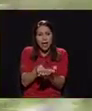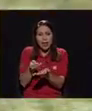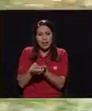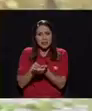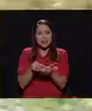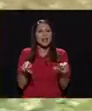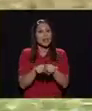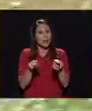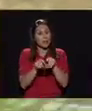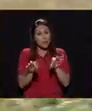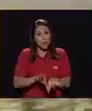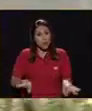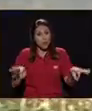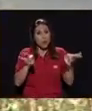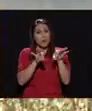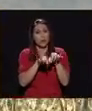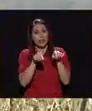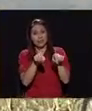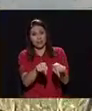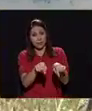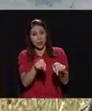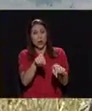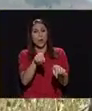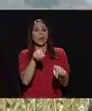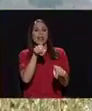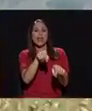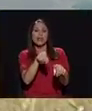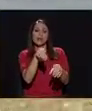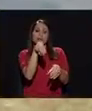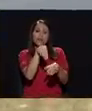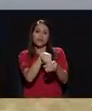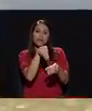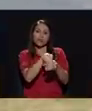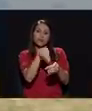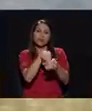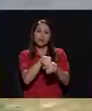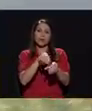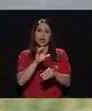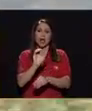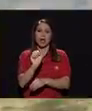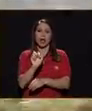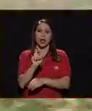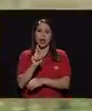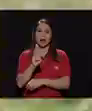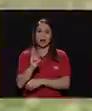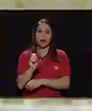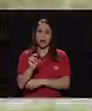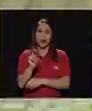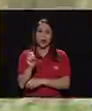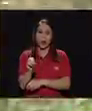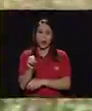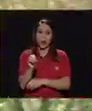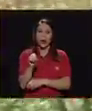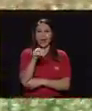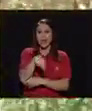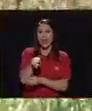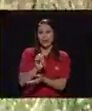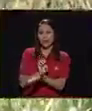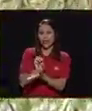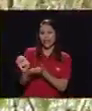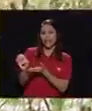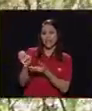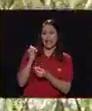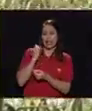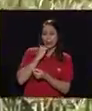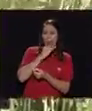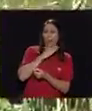humedales, y también son sitios muy importantes porque son sitios que acumulan carbono y que por lo tanto